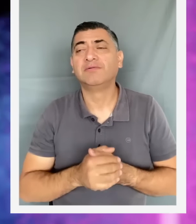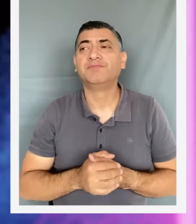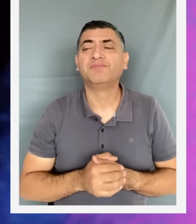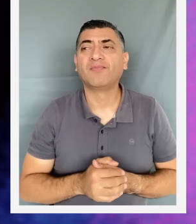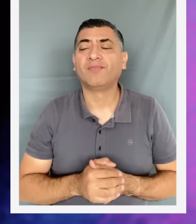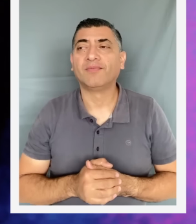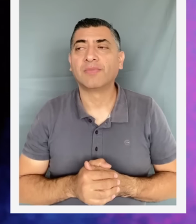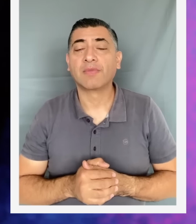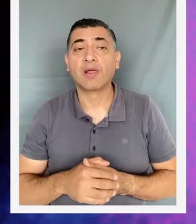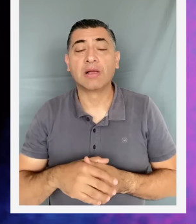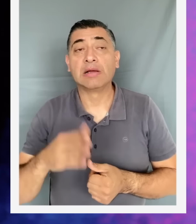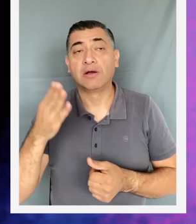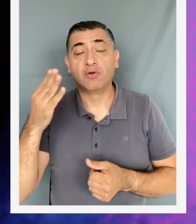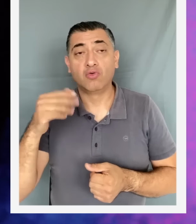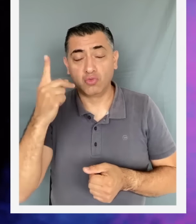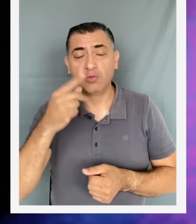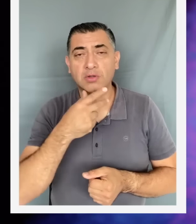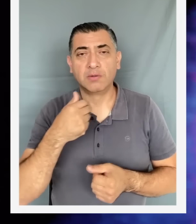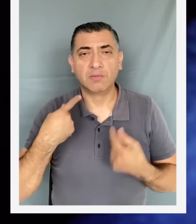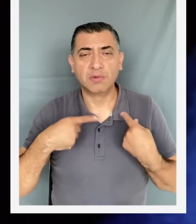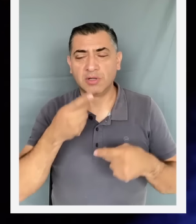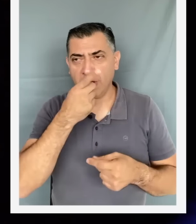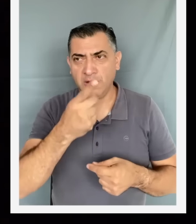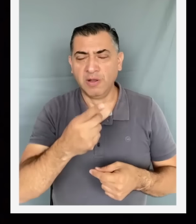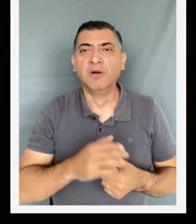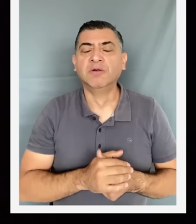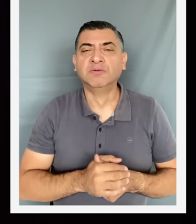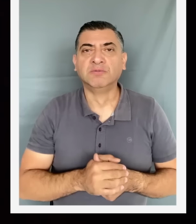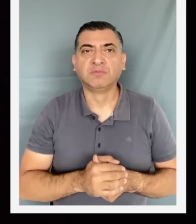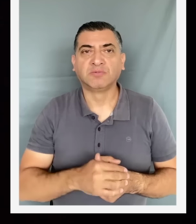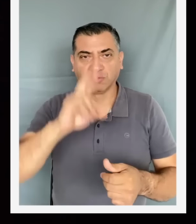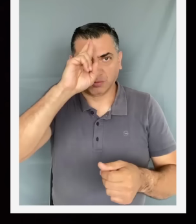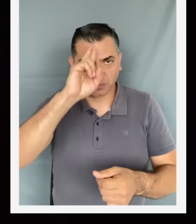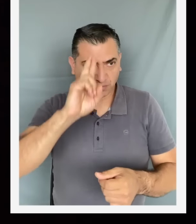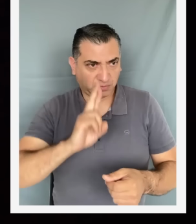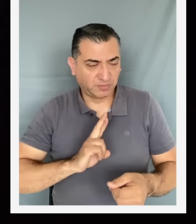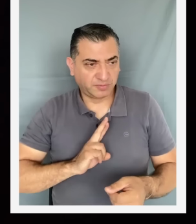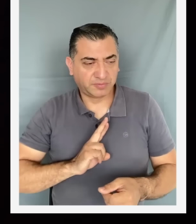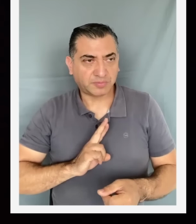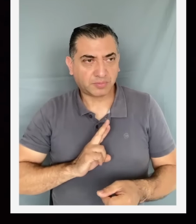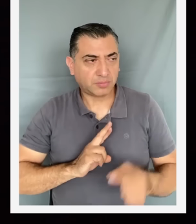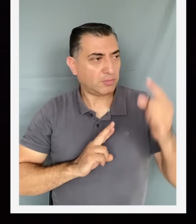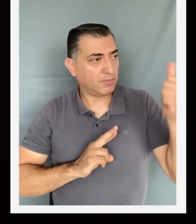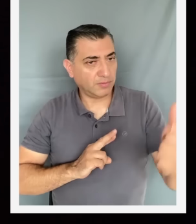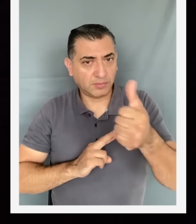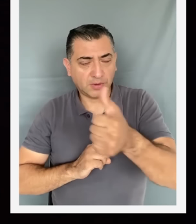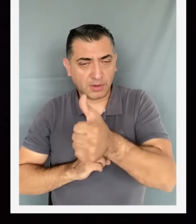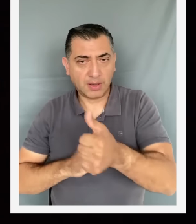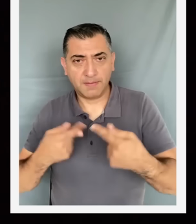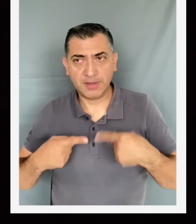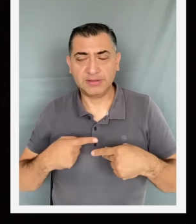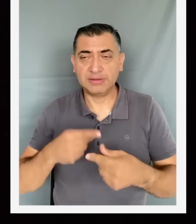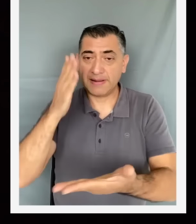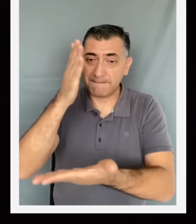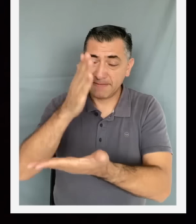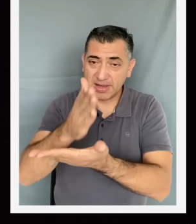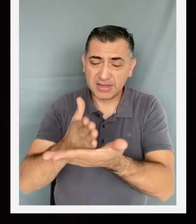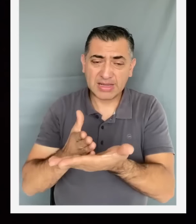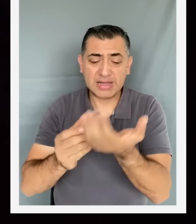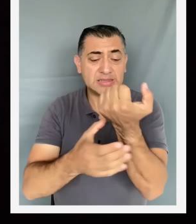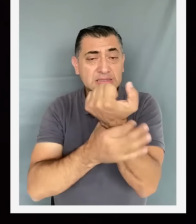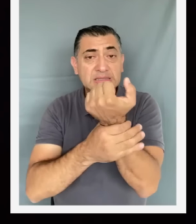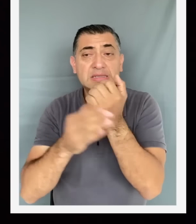es más Alguien ha dicho que por cada residente en Roma Tenían un esclavo eso significa que la mitad de la